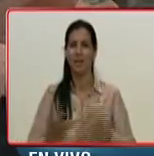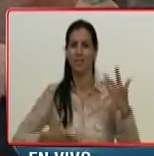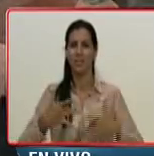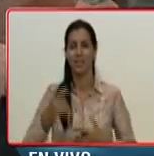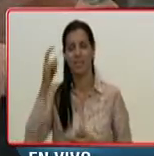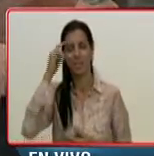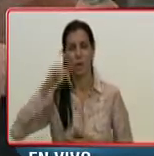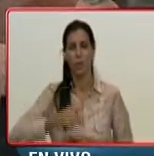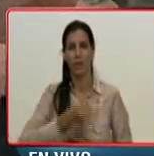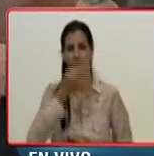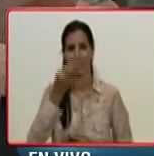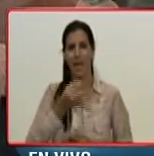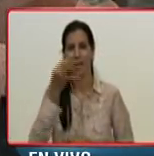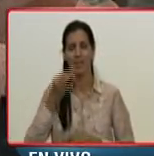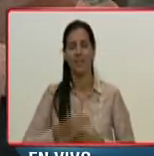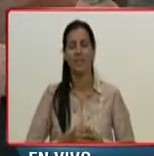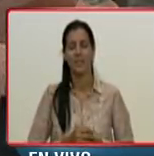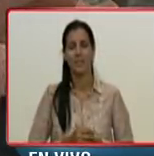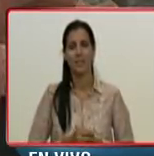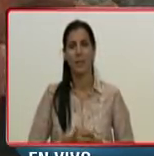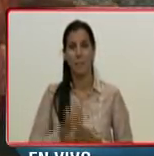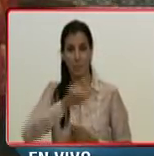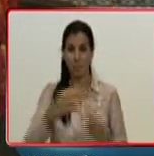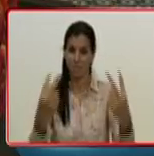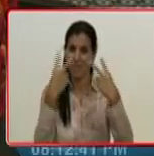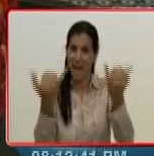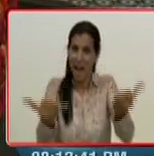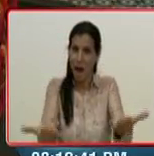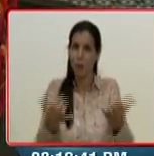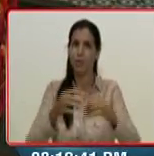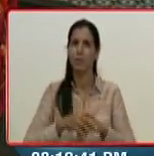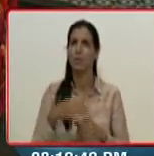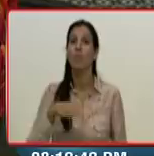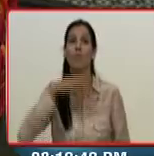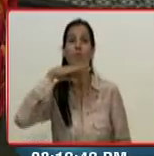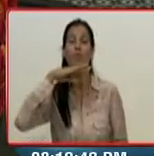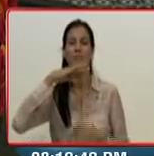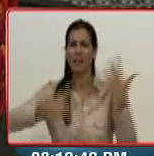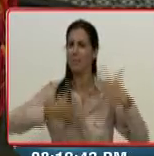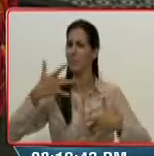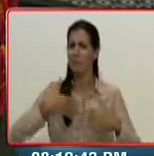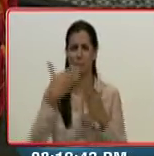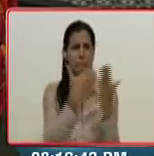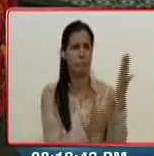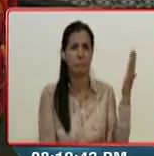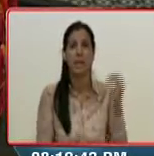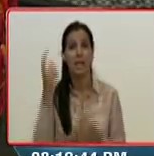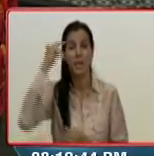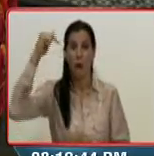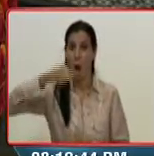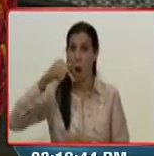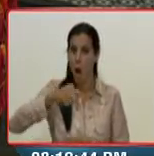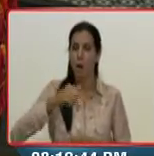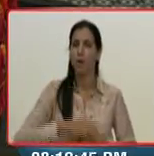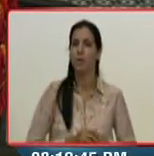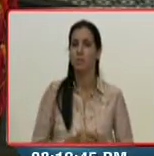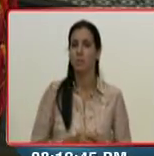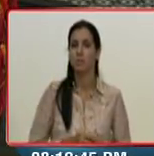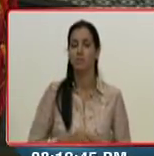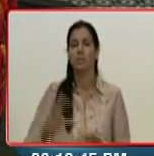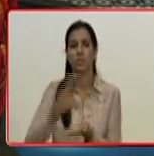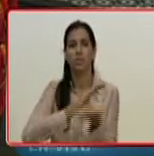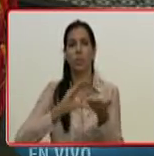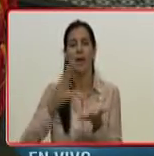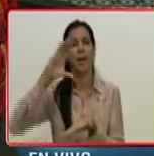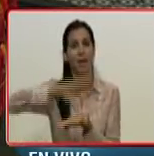hoy. Para quienes nos están sintonizando, una agenda de actividades bastante intensa que se tuvo el día de hoy en la ciudad